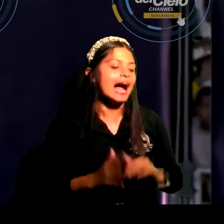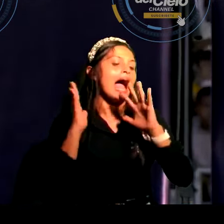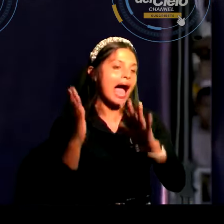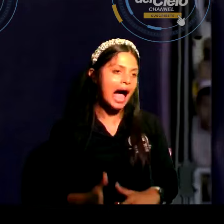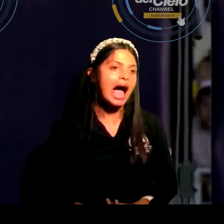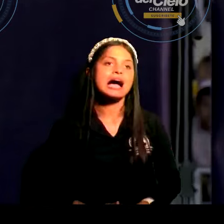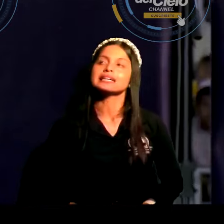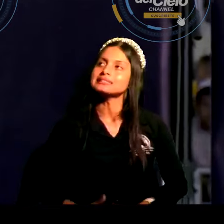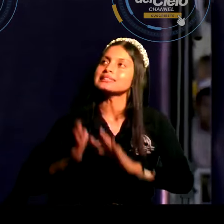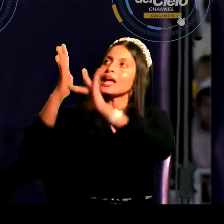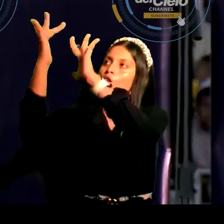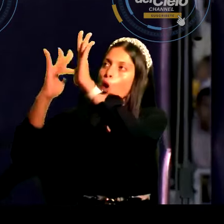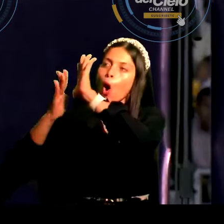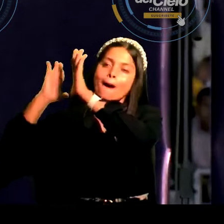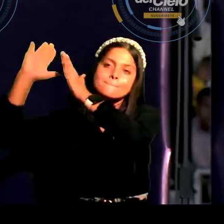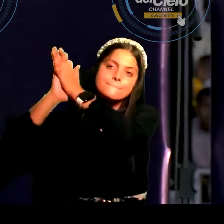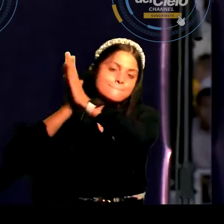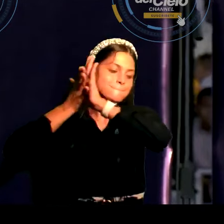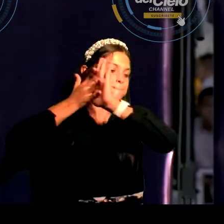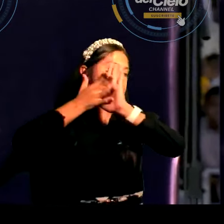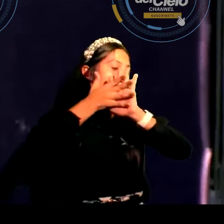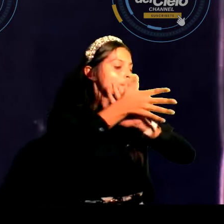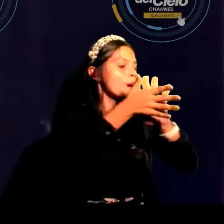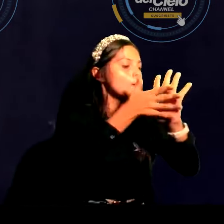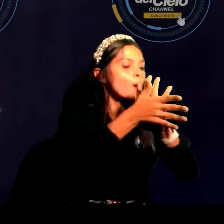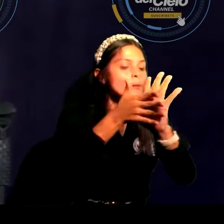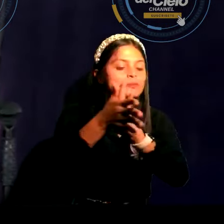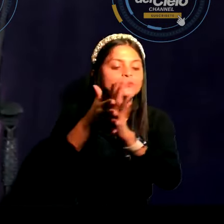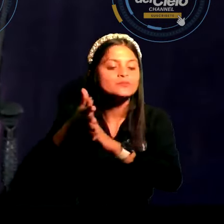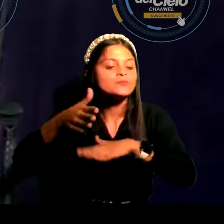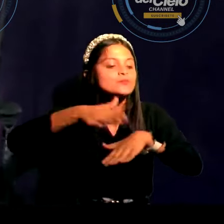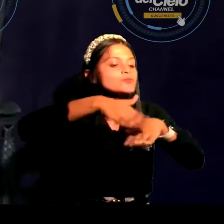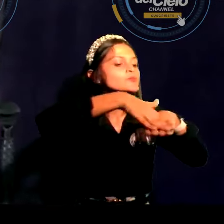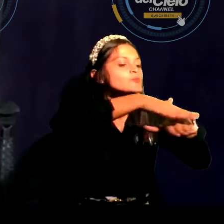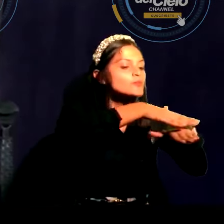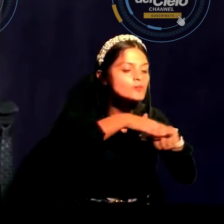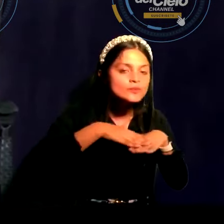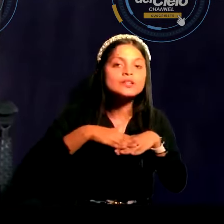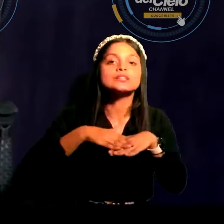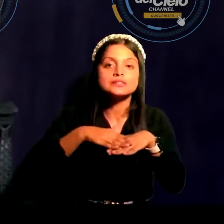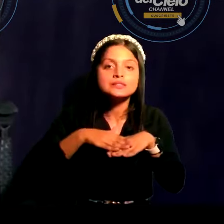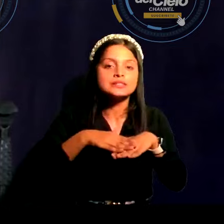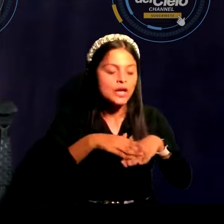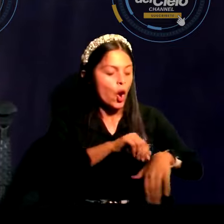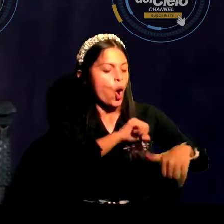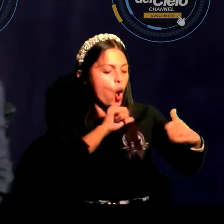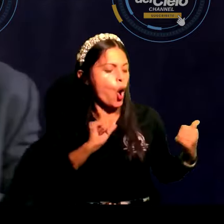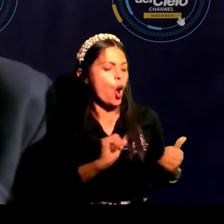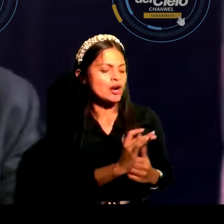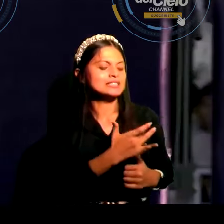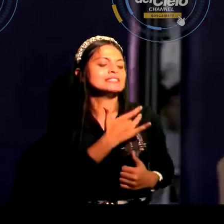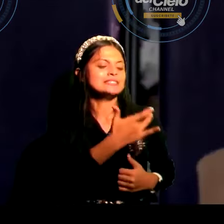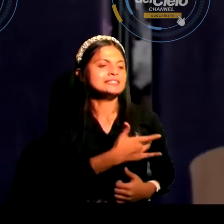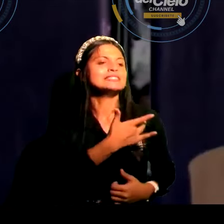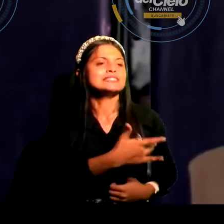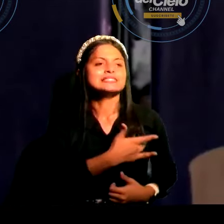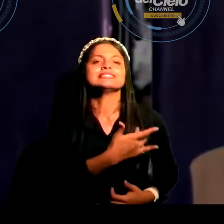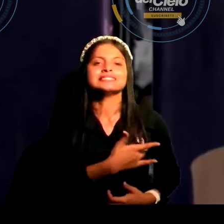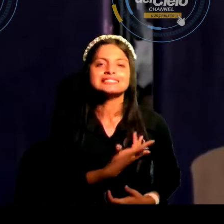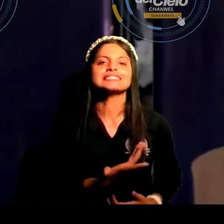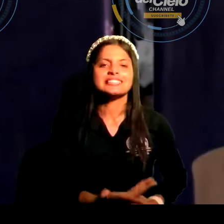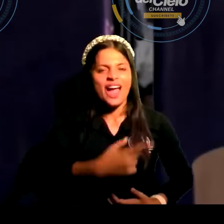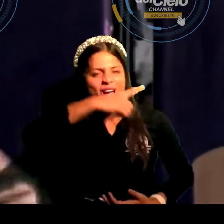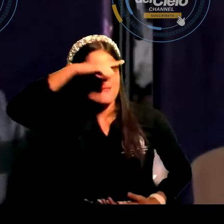Isaías 35:4 dice, decid a los de corazón apocado, esforzaos,